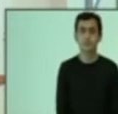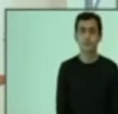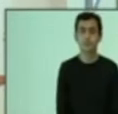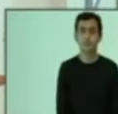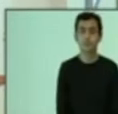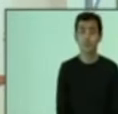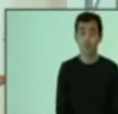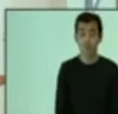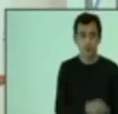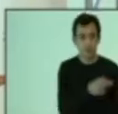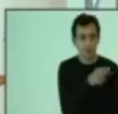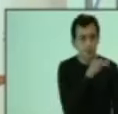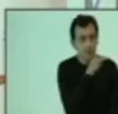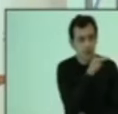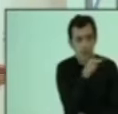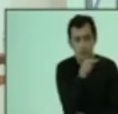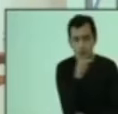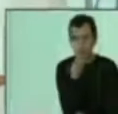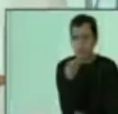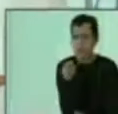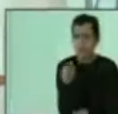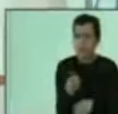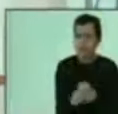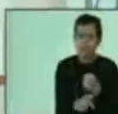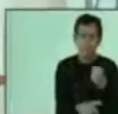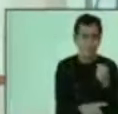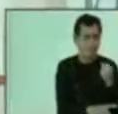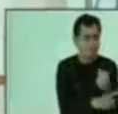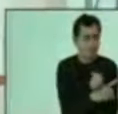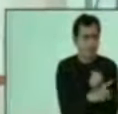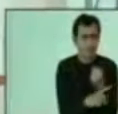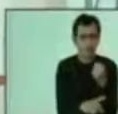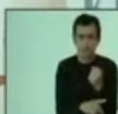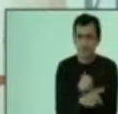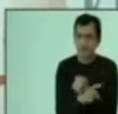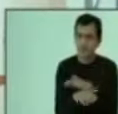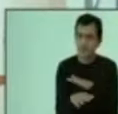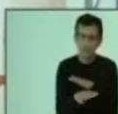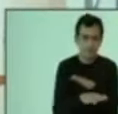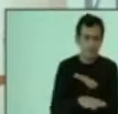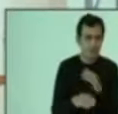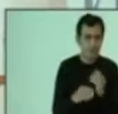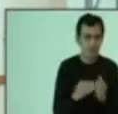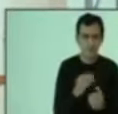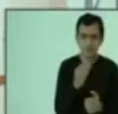necesidades básicas, que también son derechos de las personas,